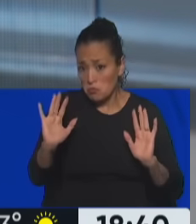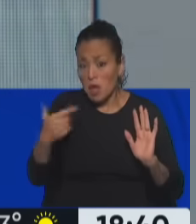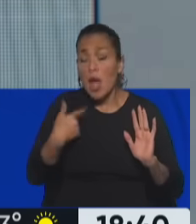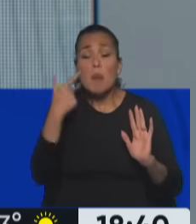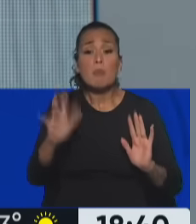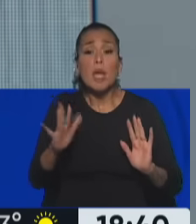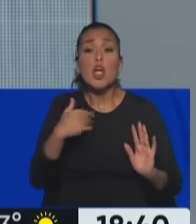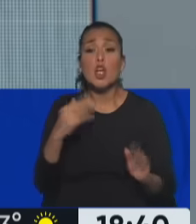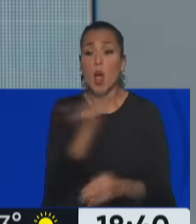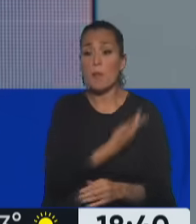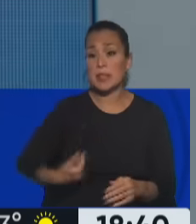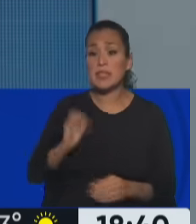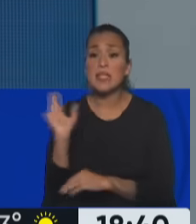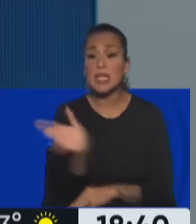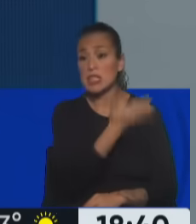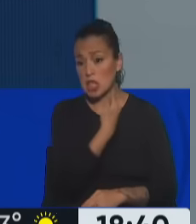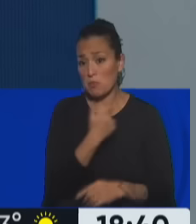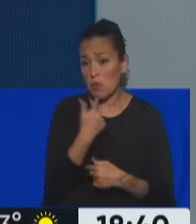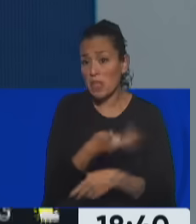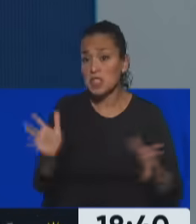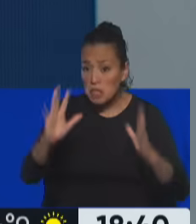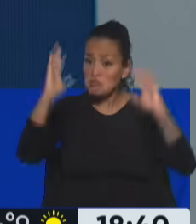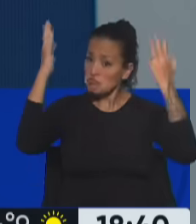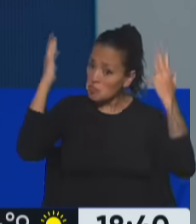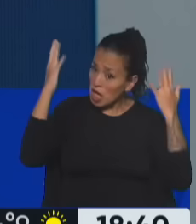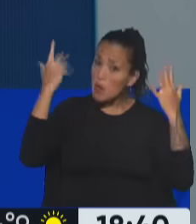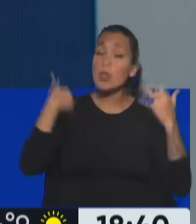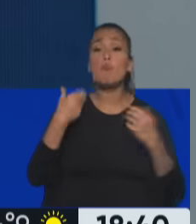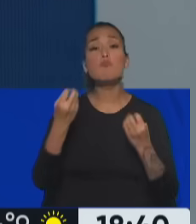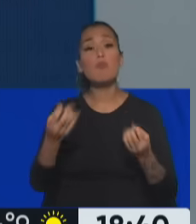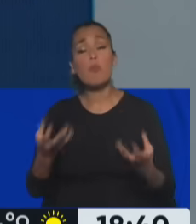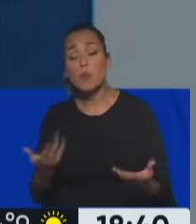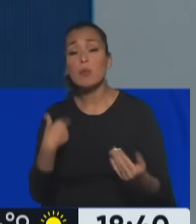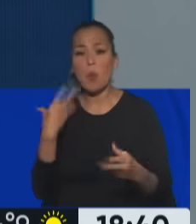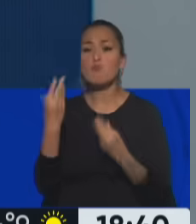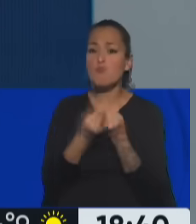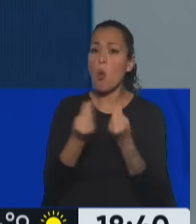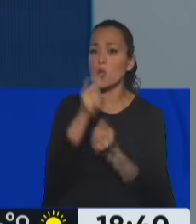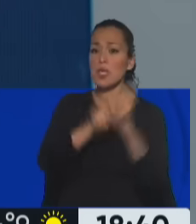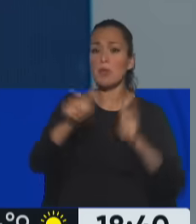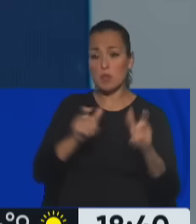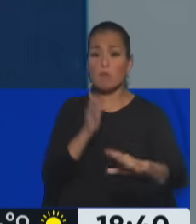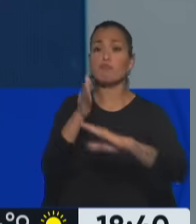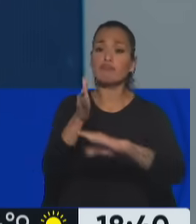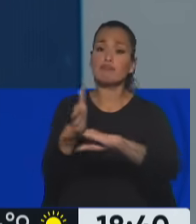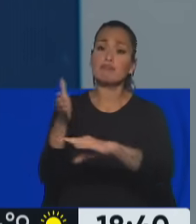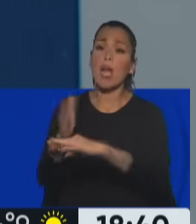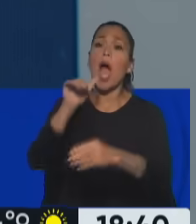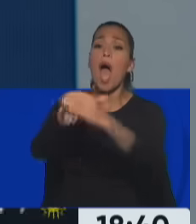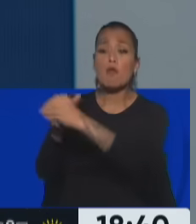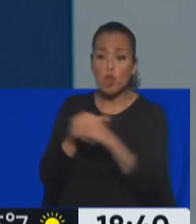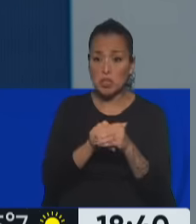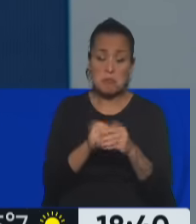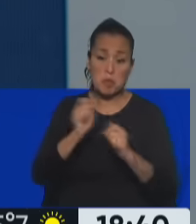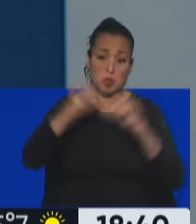a Claudia Sheinbaum, la presidenta, que celebraba, de hecho, diciendo que fueron muchos a votar. Era algo que no sorprendió porque era